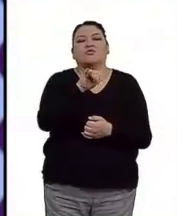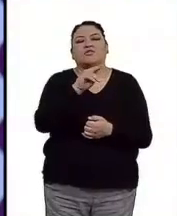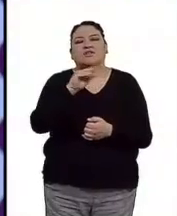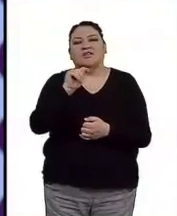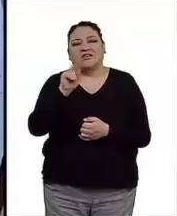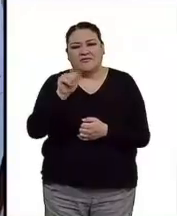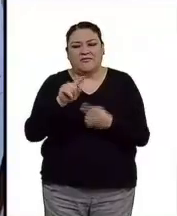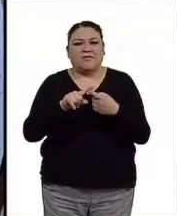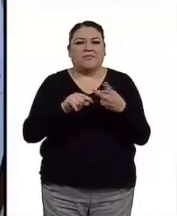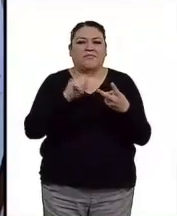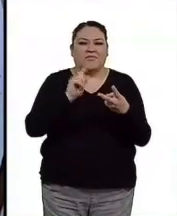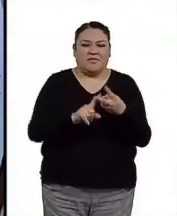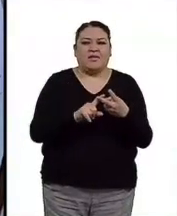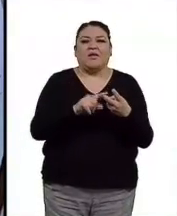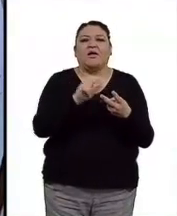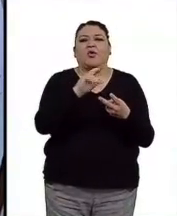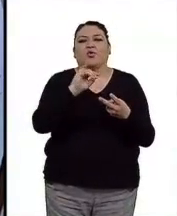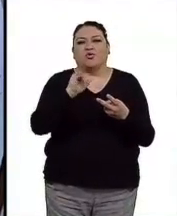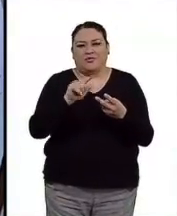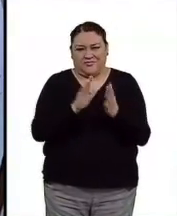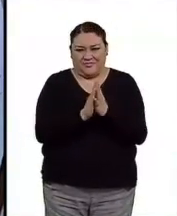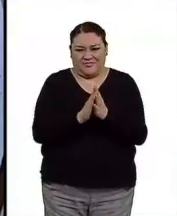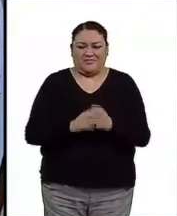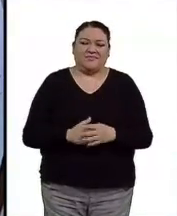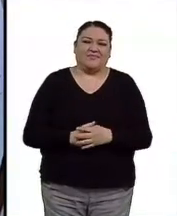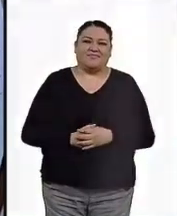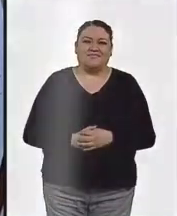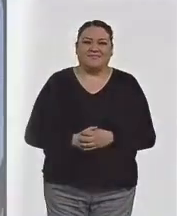@justiciatv_mx y yoyochoa92.